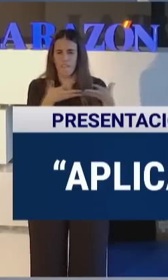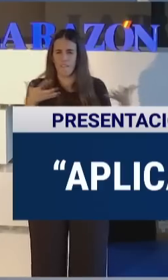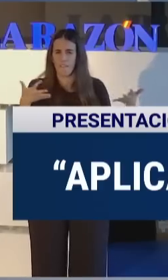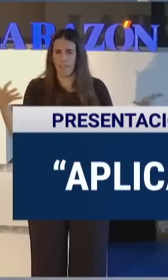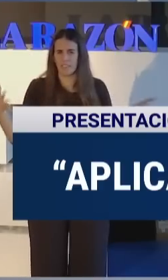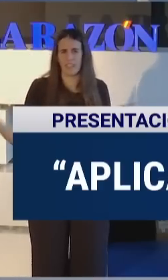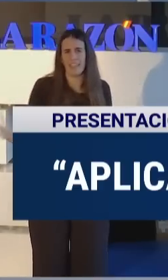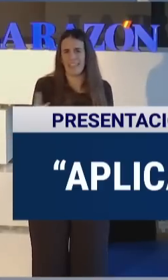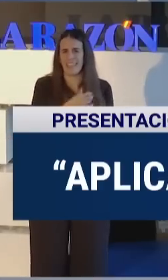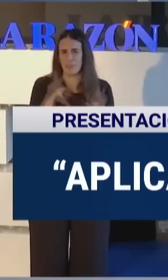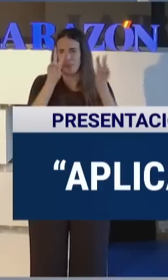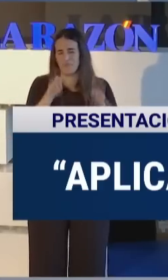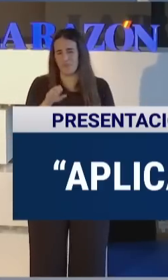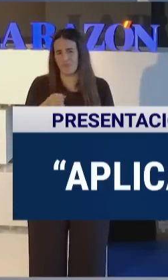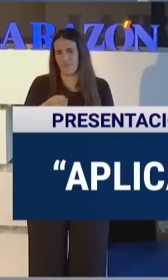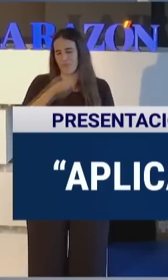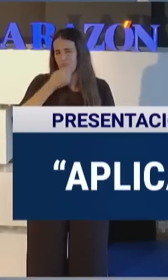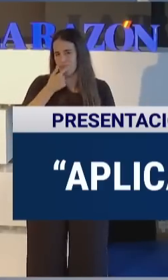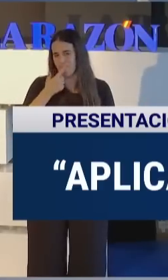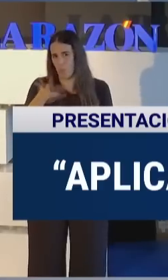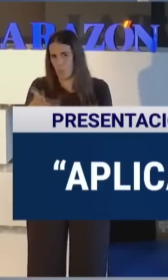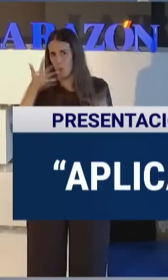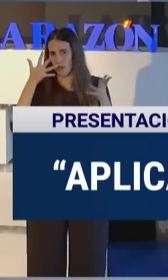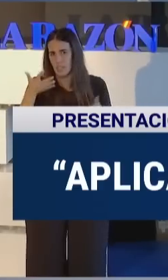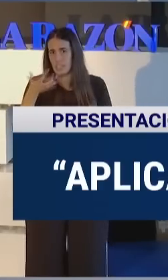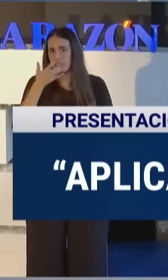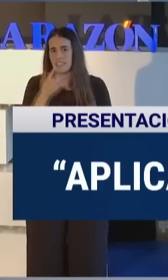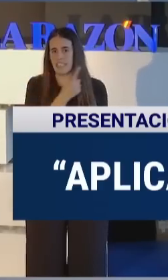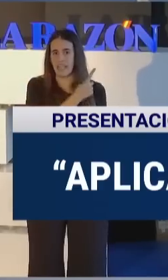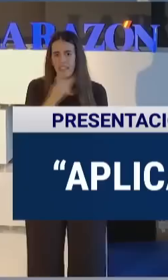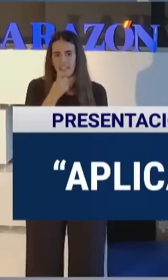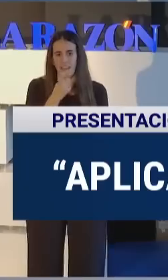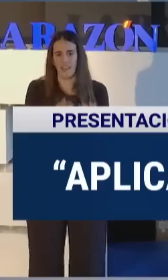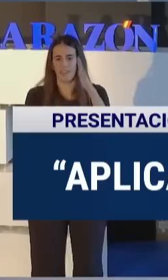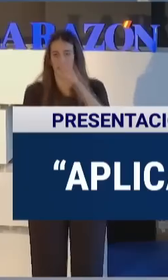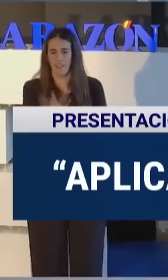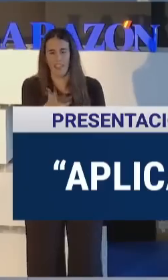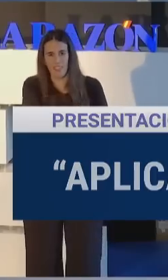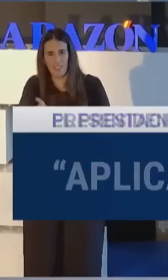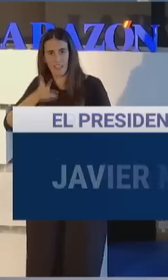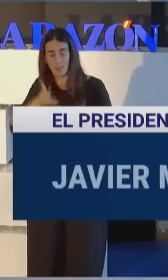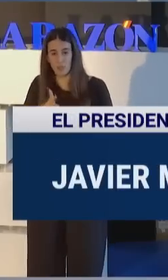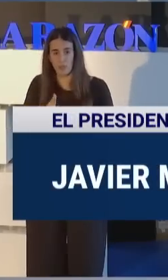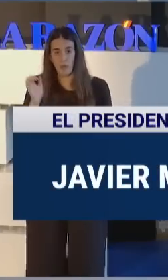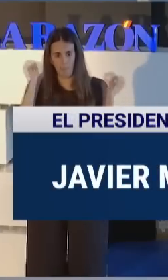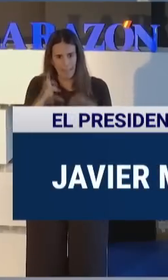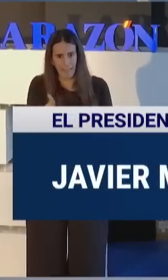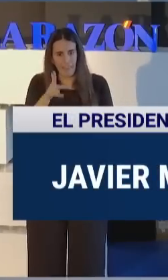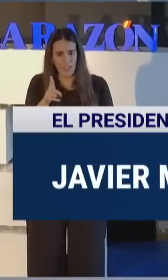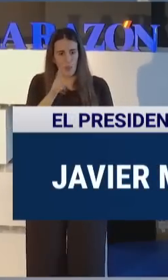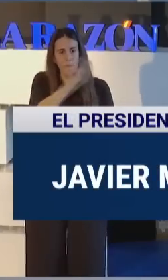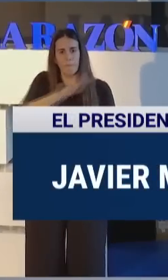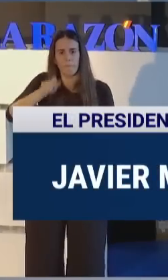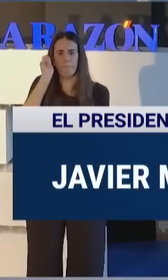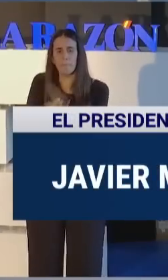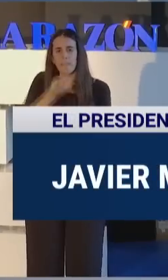todo el surderío, que es de donde hay una necesidad nace un derecho. El problema es que las necesidades son infinitas, el derecho alguien lo tiene que pagar. Digo,